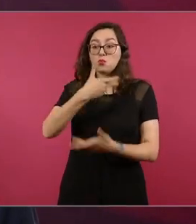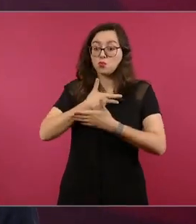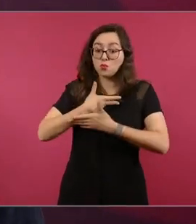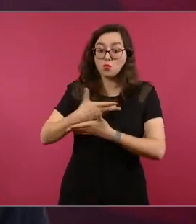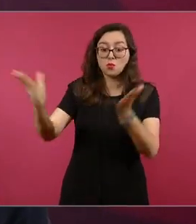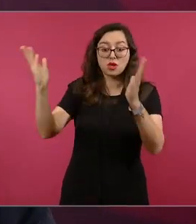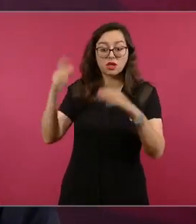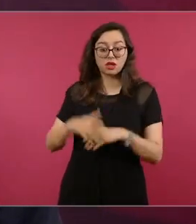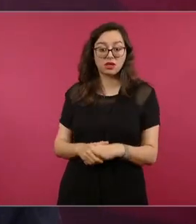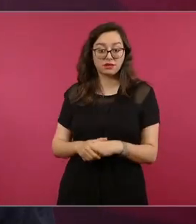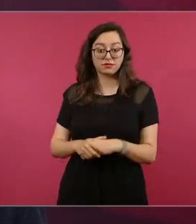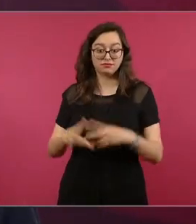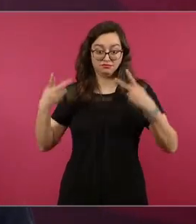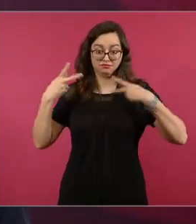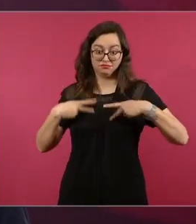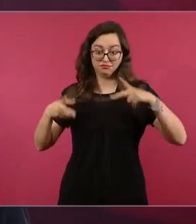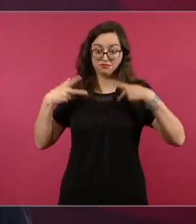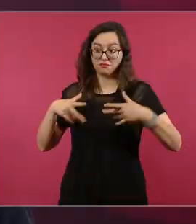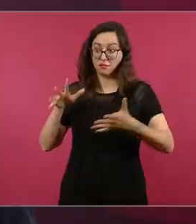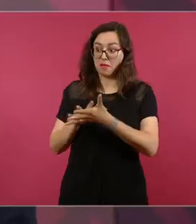va a apoyar a la gente